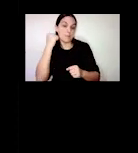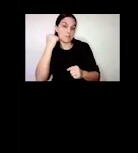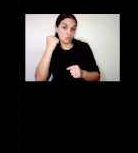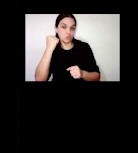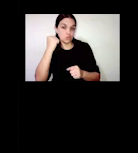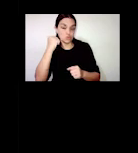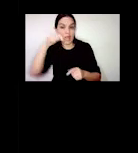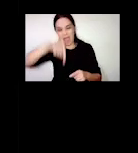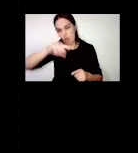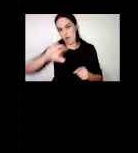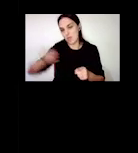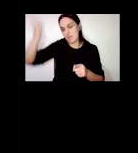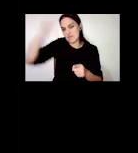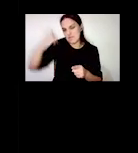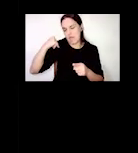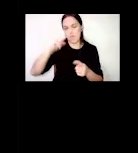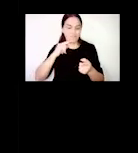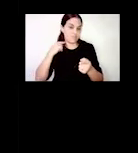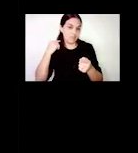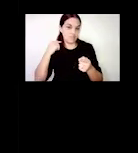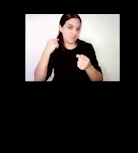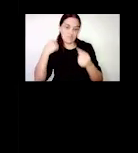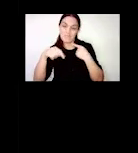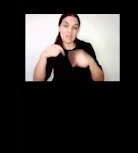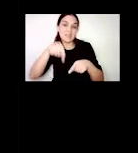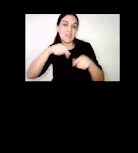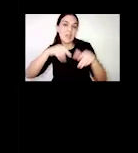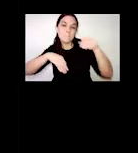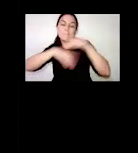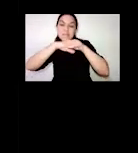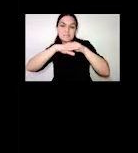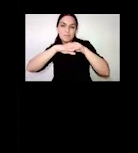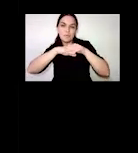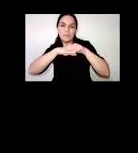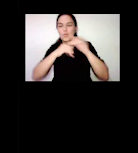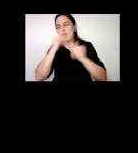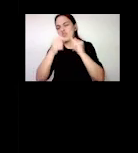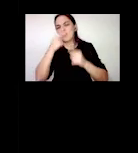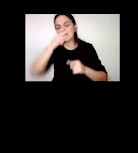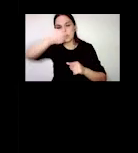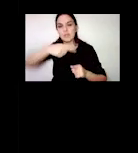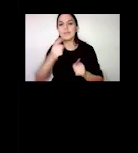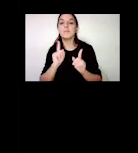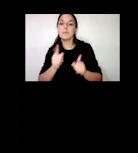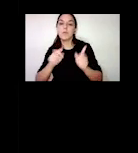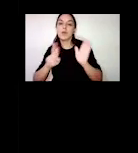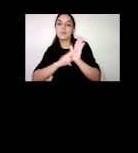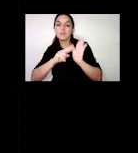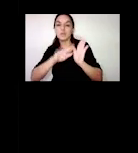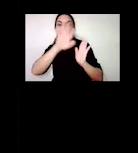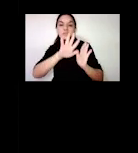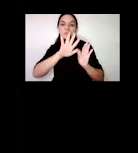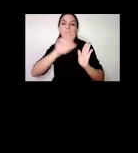ser 6.600.000, esta suma la elevó, por si les interesa, la resolución 5349 del 23.